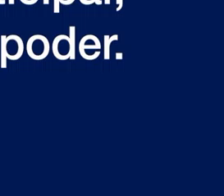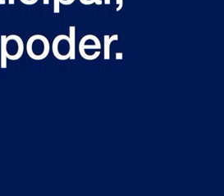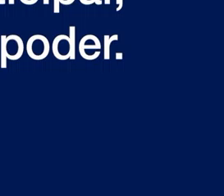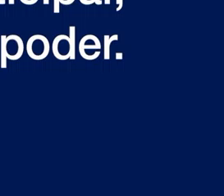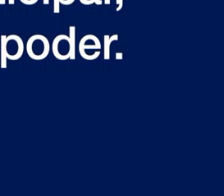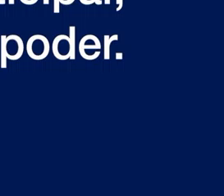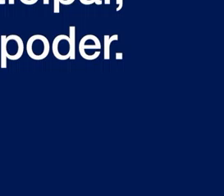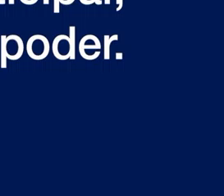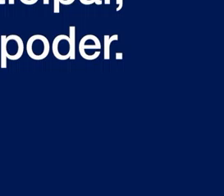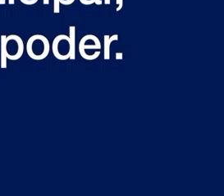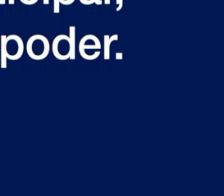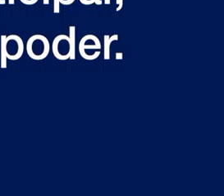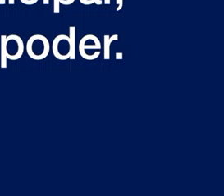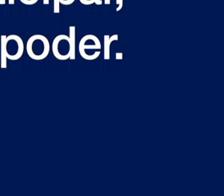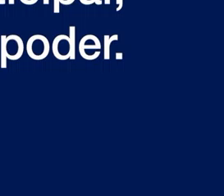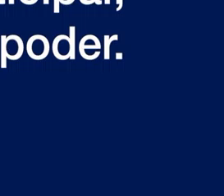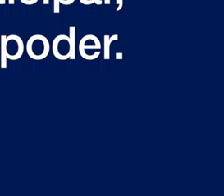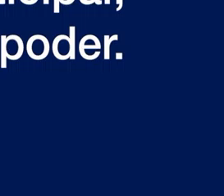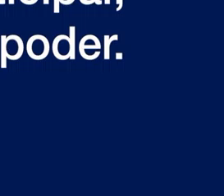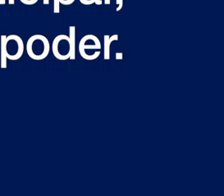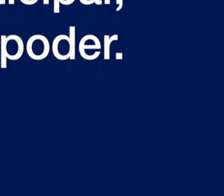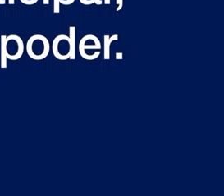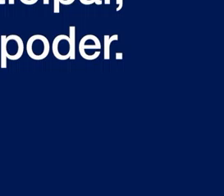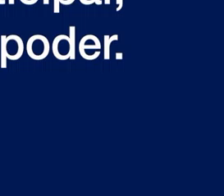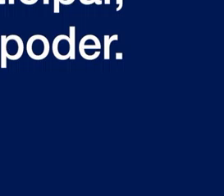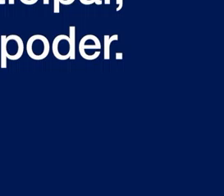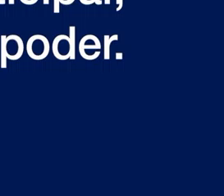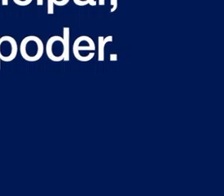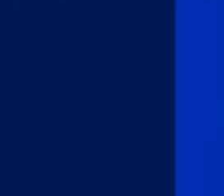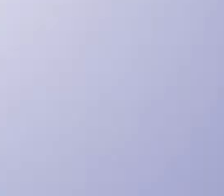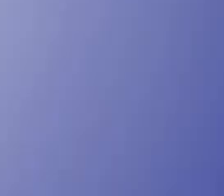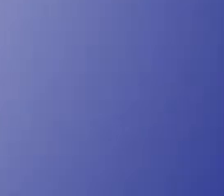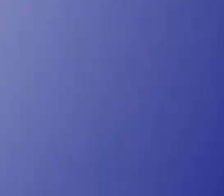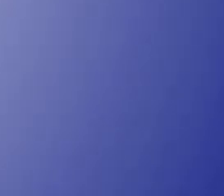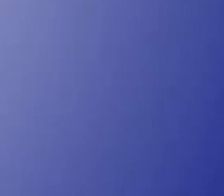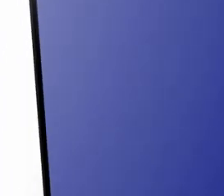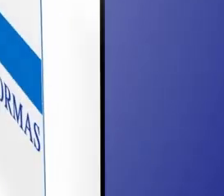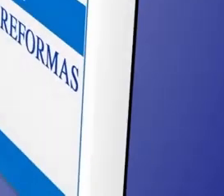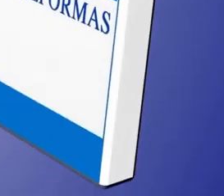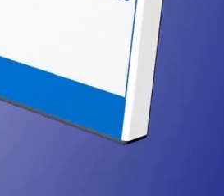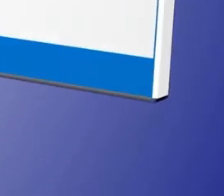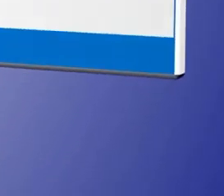políticos con el fin de participar, ejercer y optar al poder.